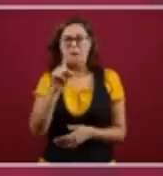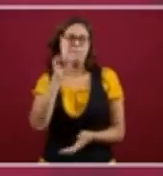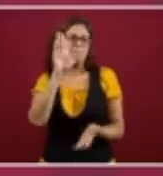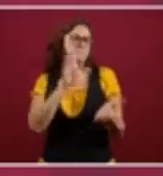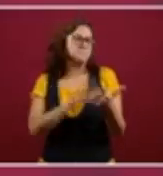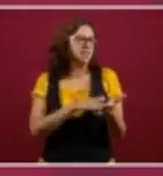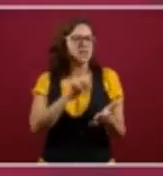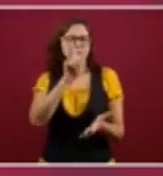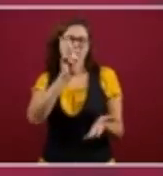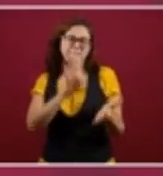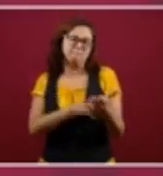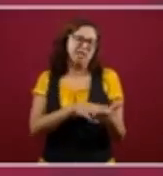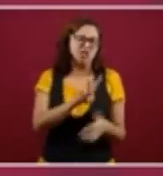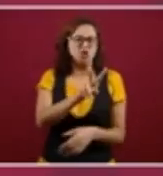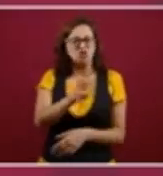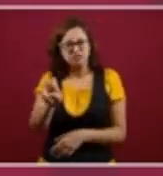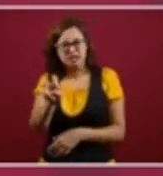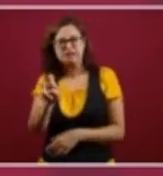1.200 claves.